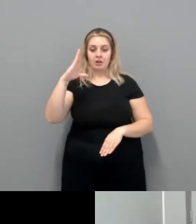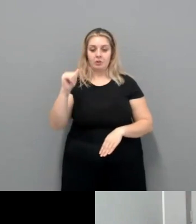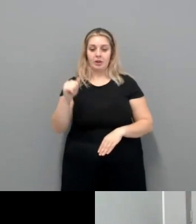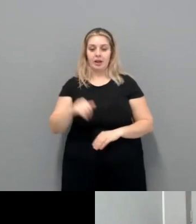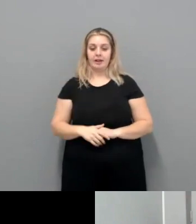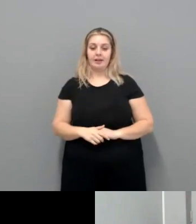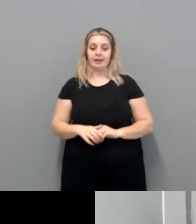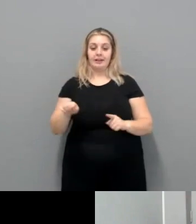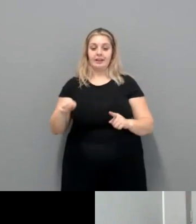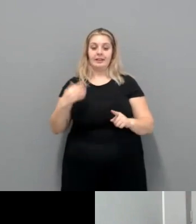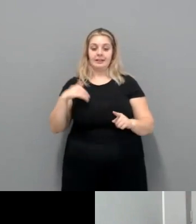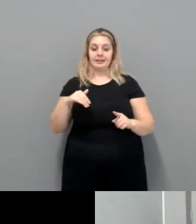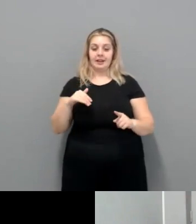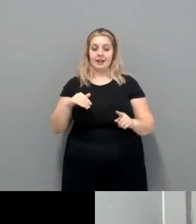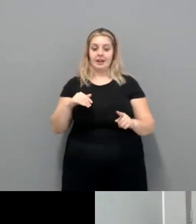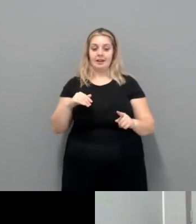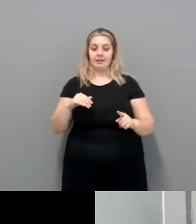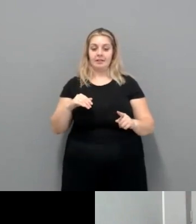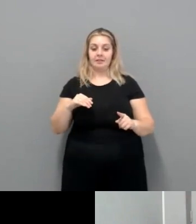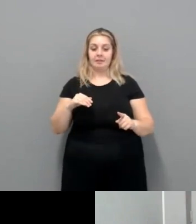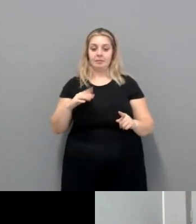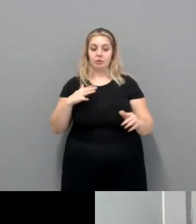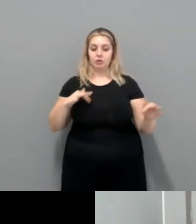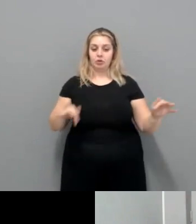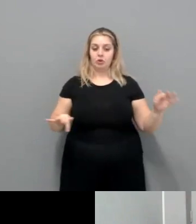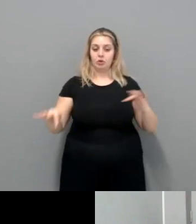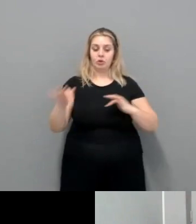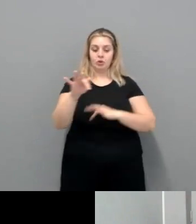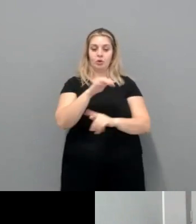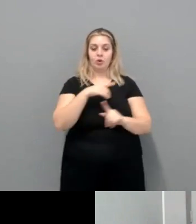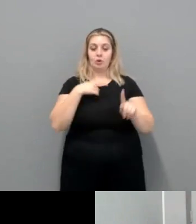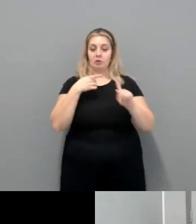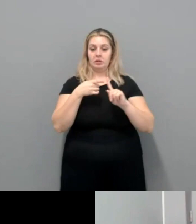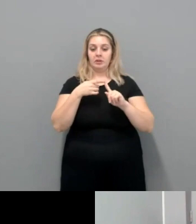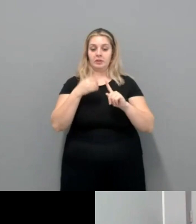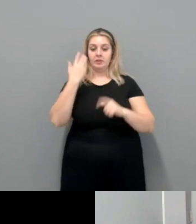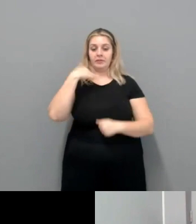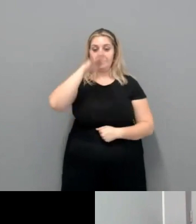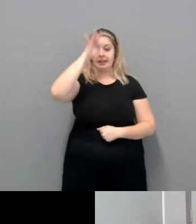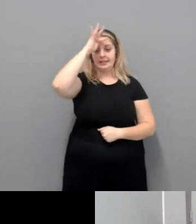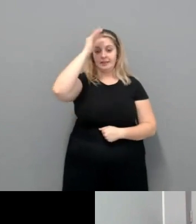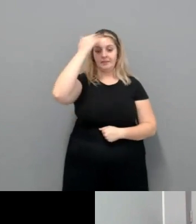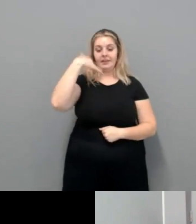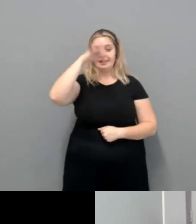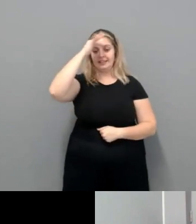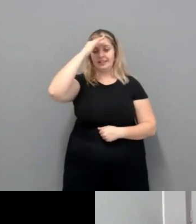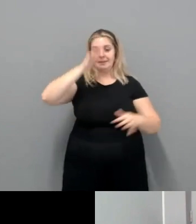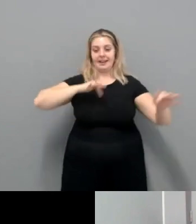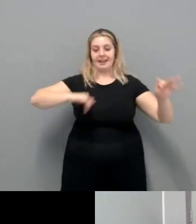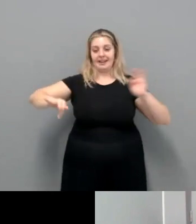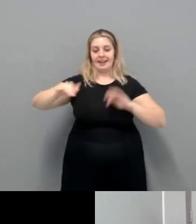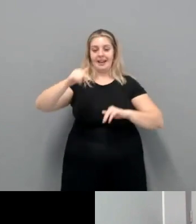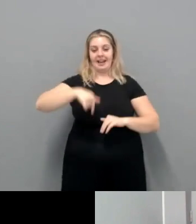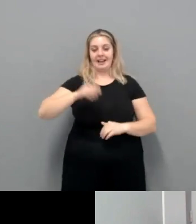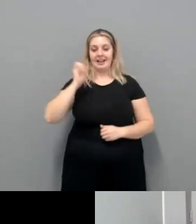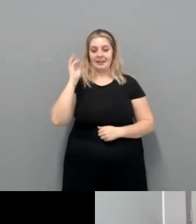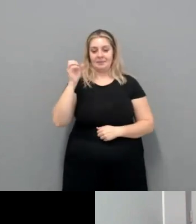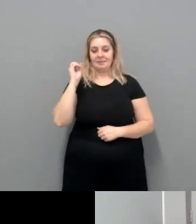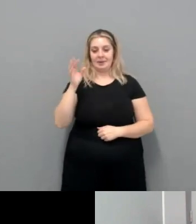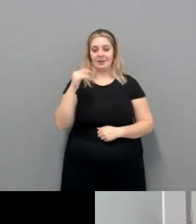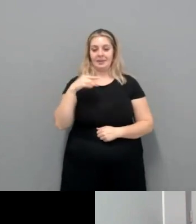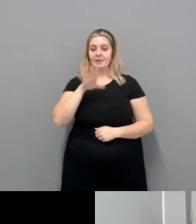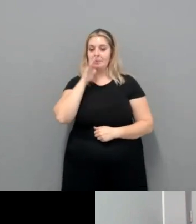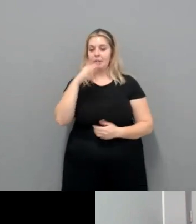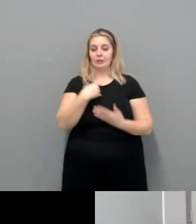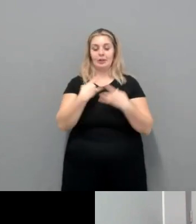La mamá de Luca. Que ya vamos a ir rotando para ir quedándonos cada fin de semana cada uno de nosotros que estamos aquí en esta ponencia, porque estamos